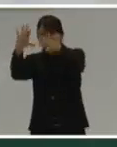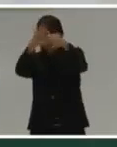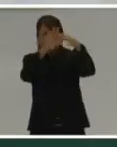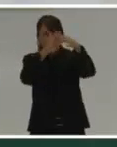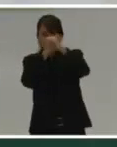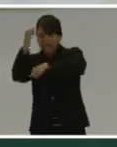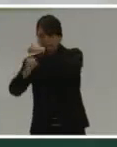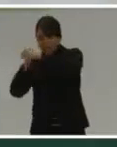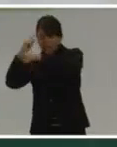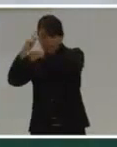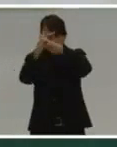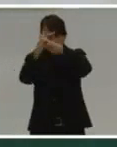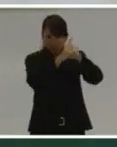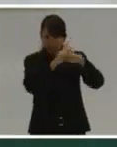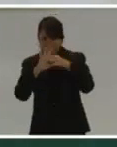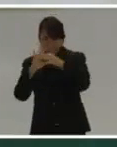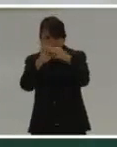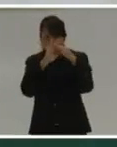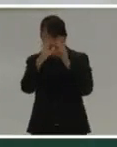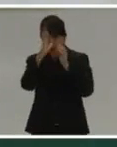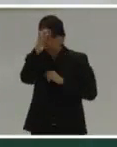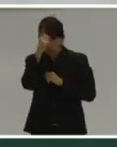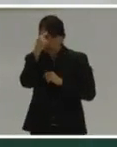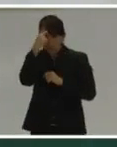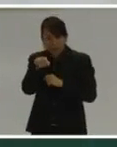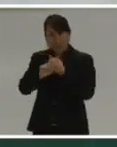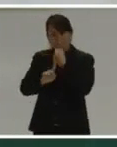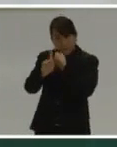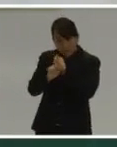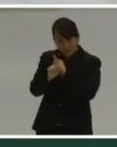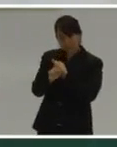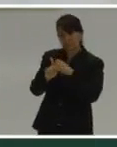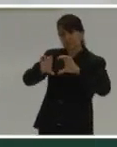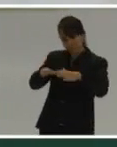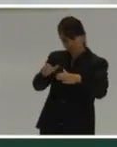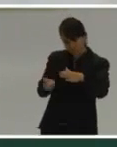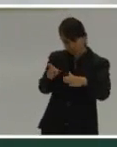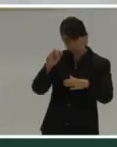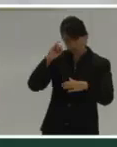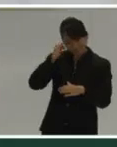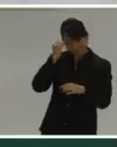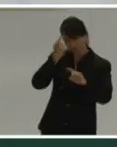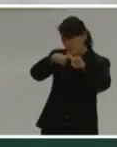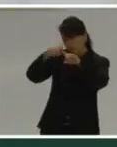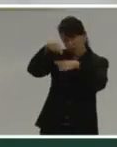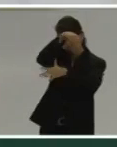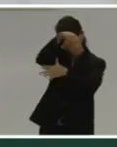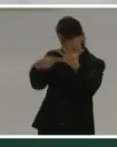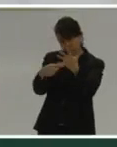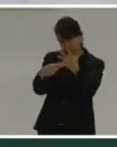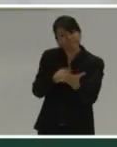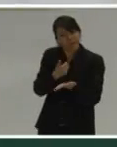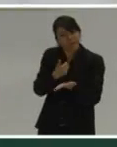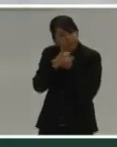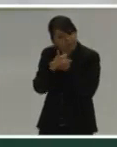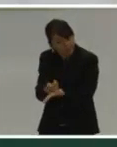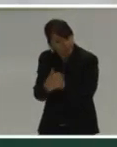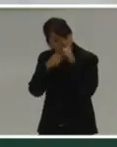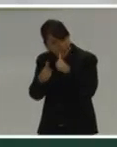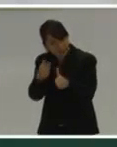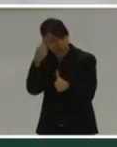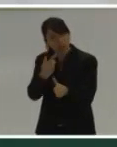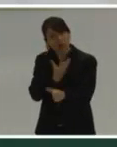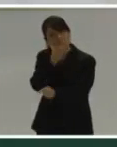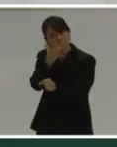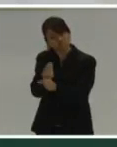solución de problemas en que se enfrentan las comunidades indígenas en diversas esferas. Me parece que es la misma finalidad